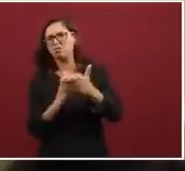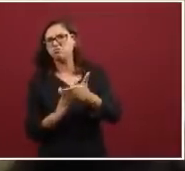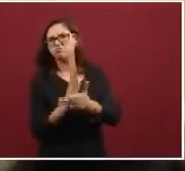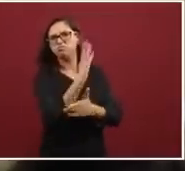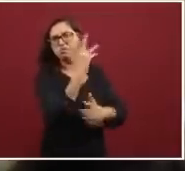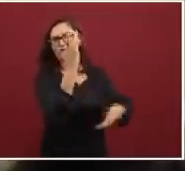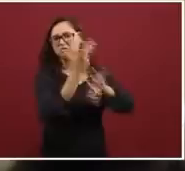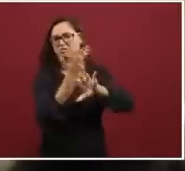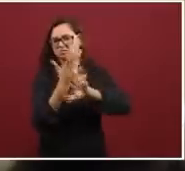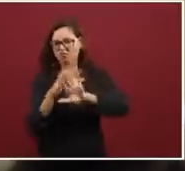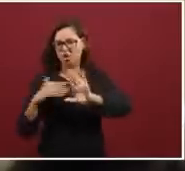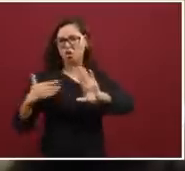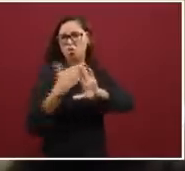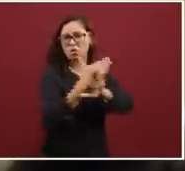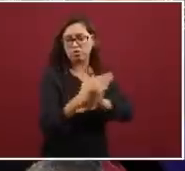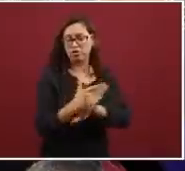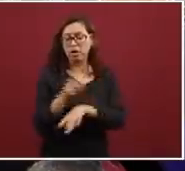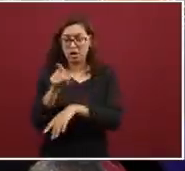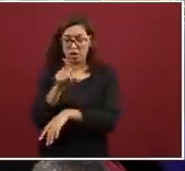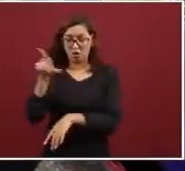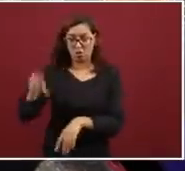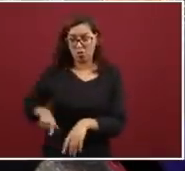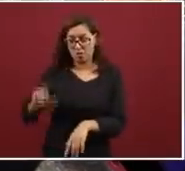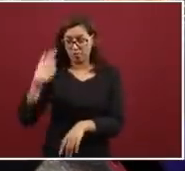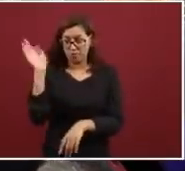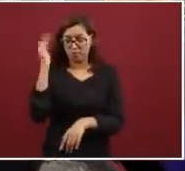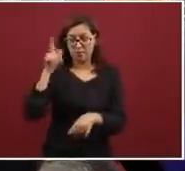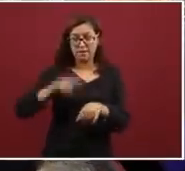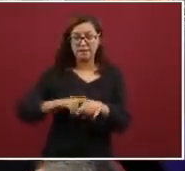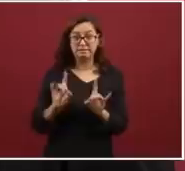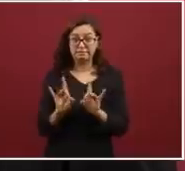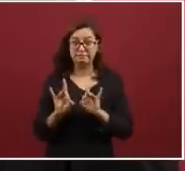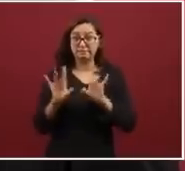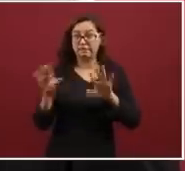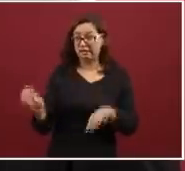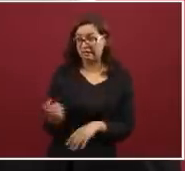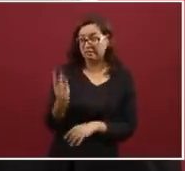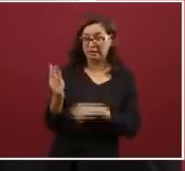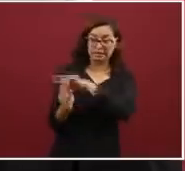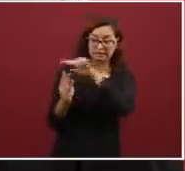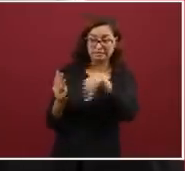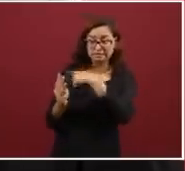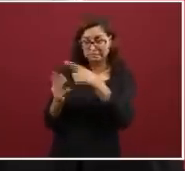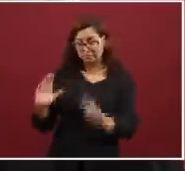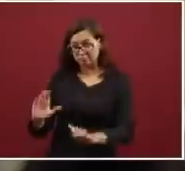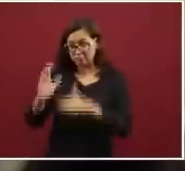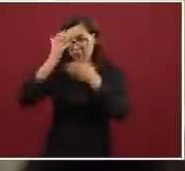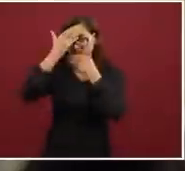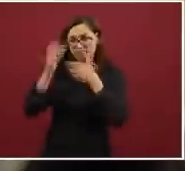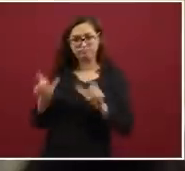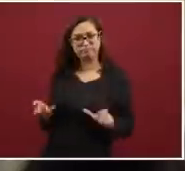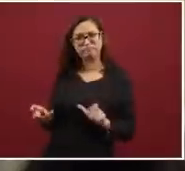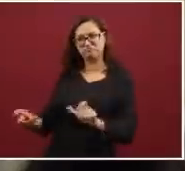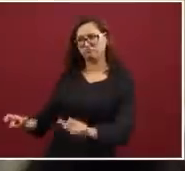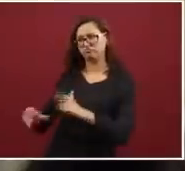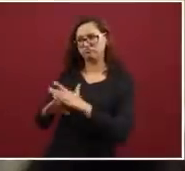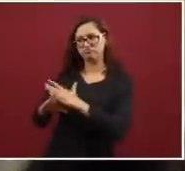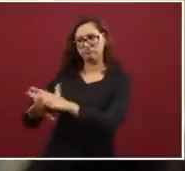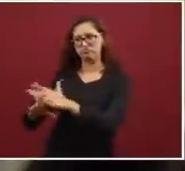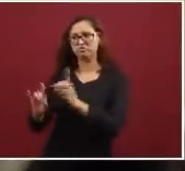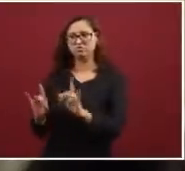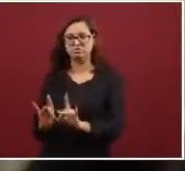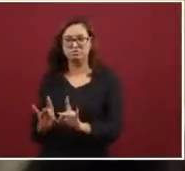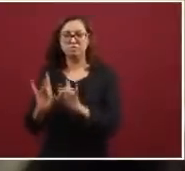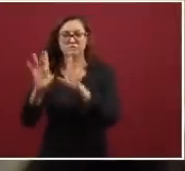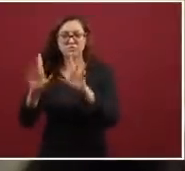gobierno federal para, en su caso, prevenir y detener a estos sujetos señalados por el gobierno de Estados Unidos en caso de que se lleguen a